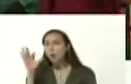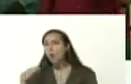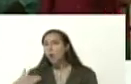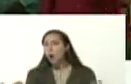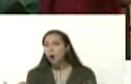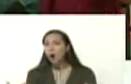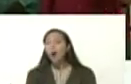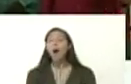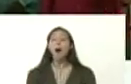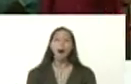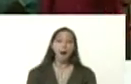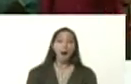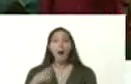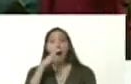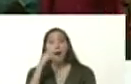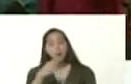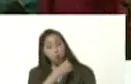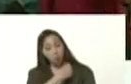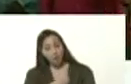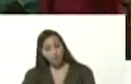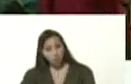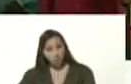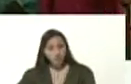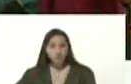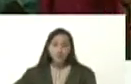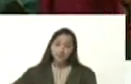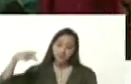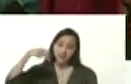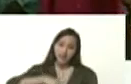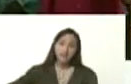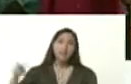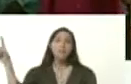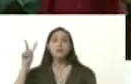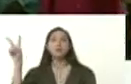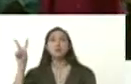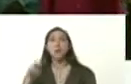A Nicolás Maduro, presidente de la República.